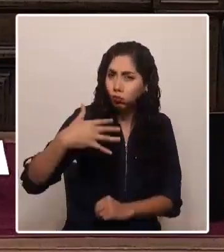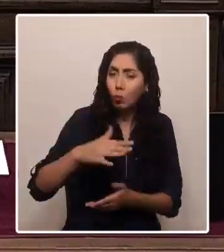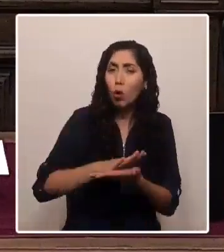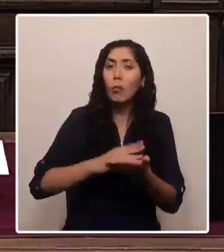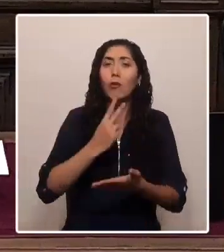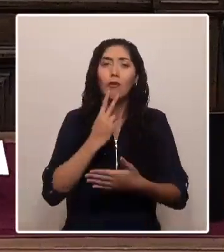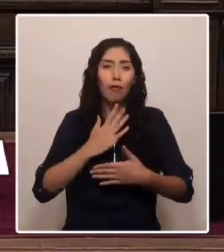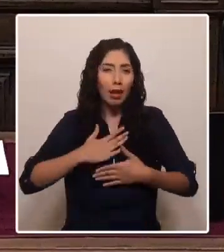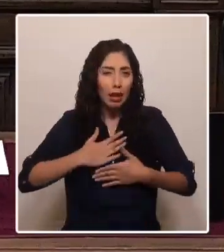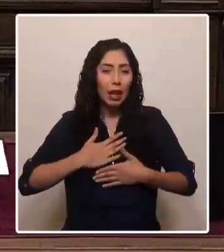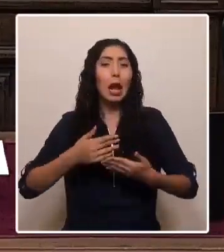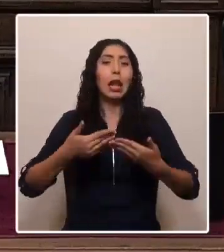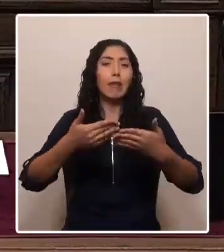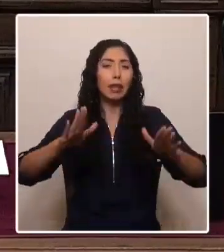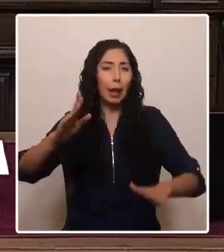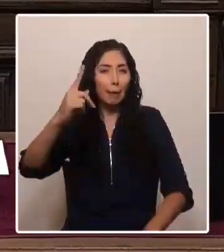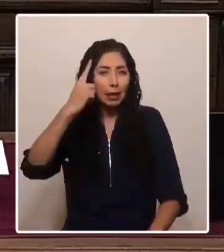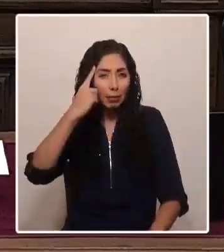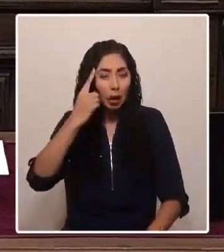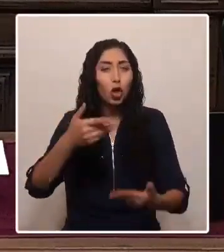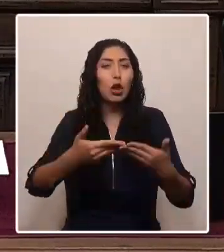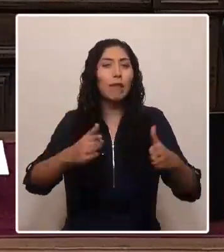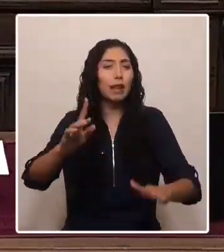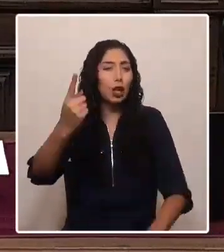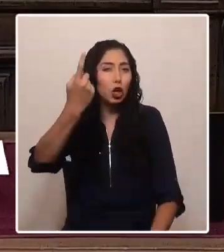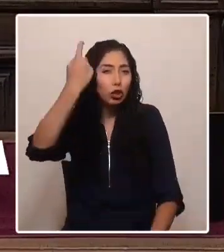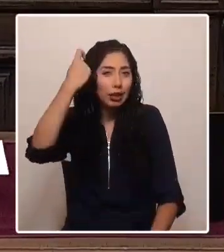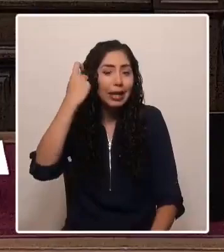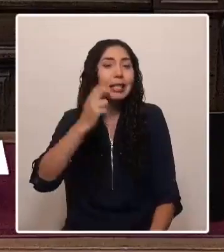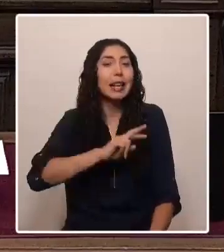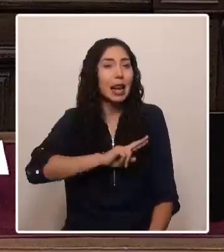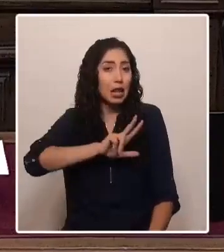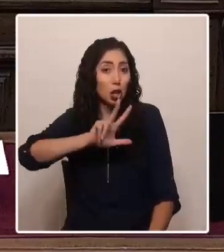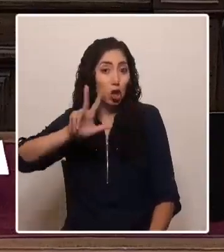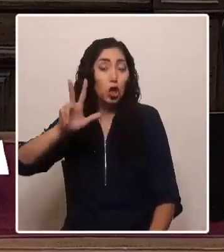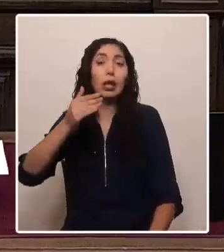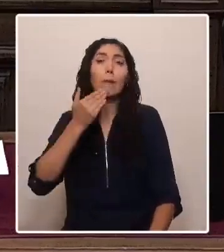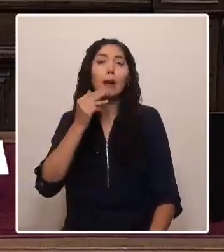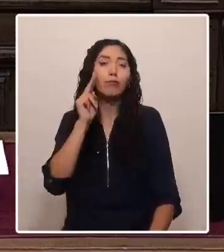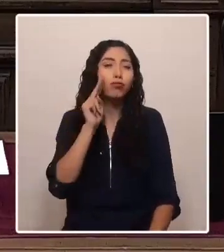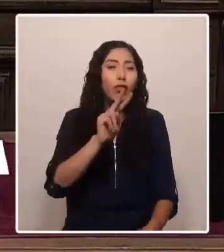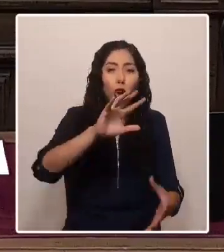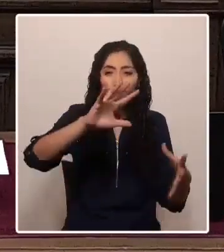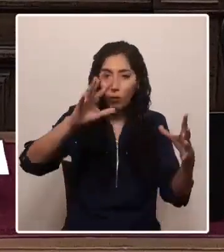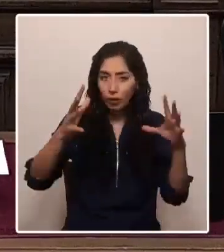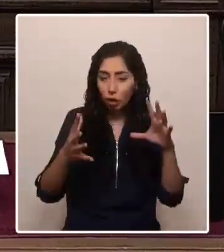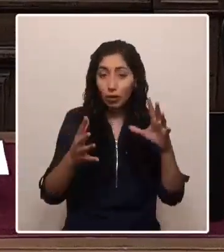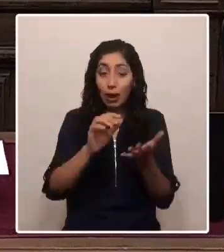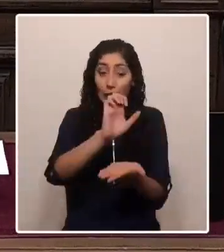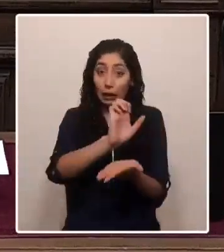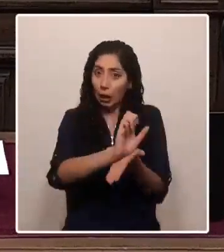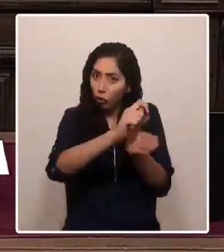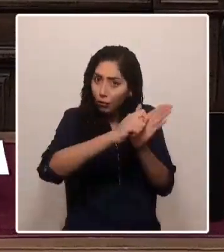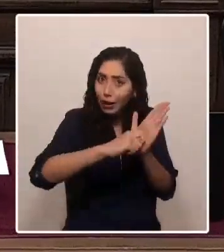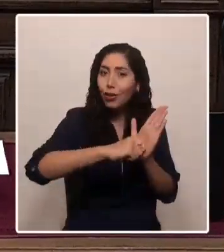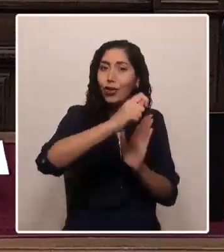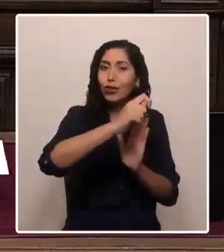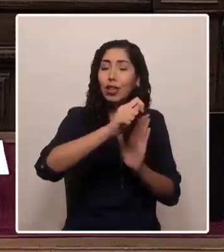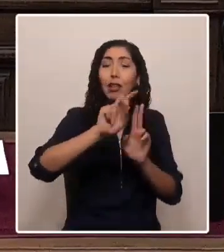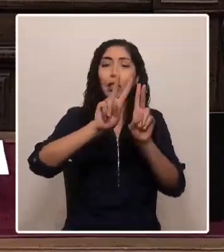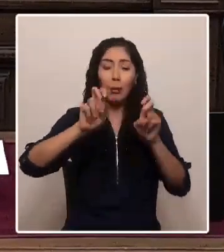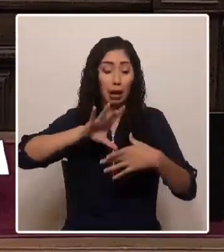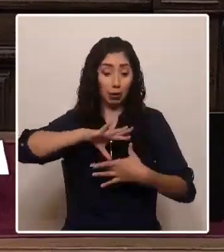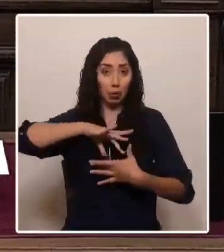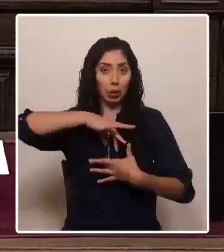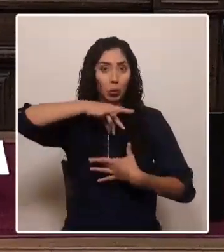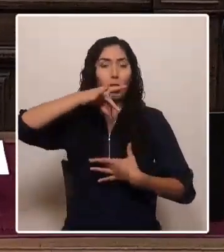libertad de pensamiento, de conciencia, de religión y cosmovisión, donde el Estado reconoce la espiritualidad como un elemento esencial del